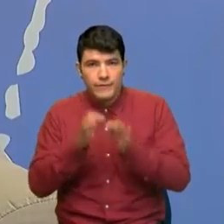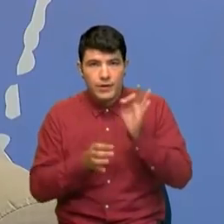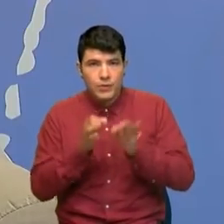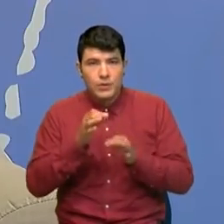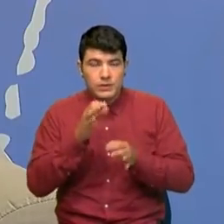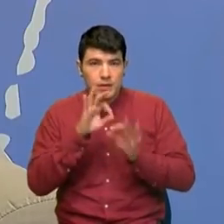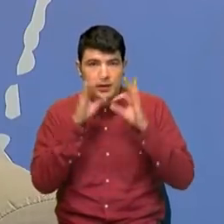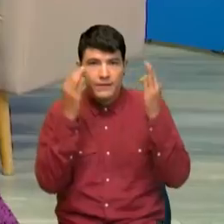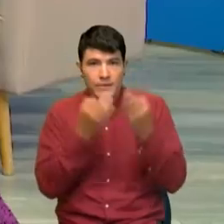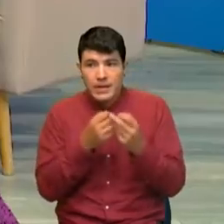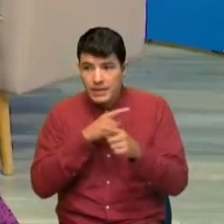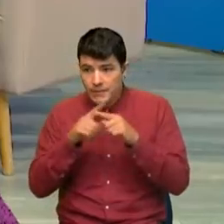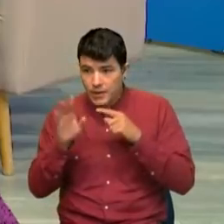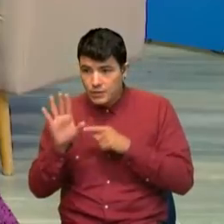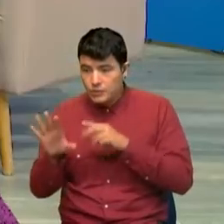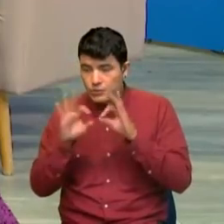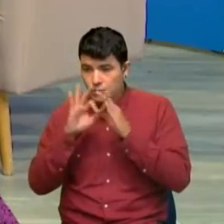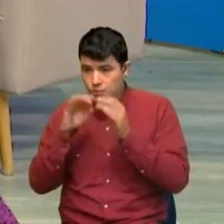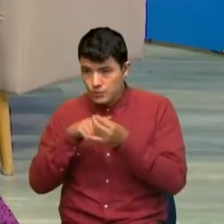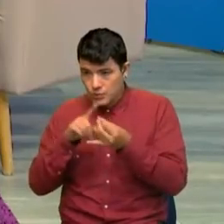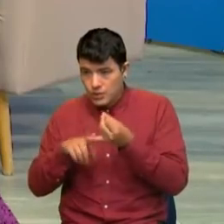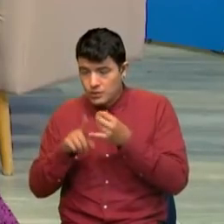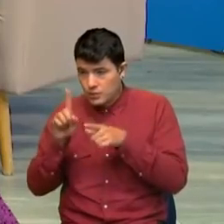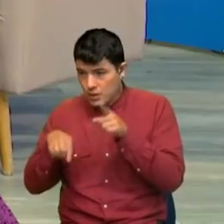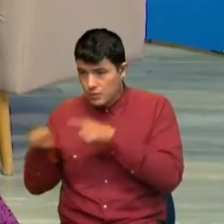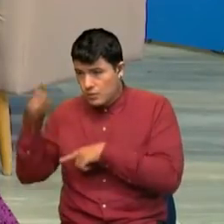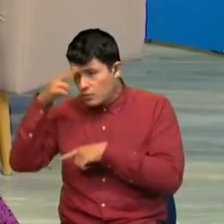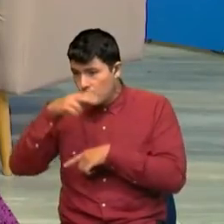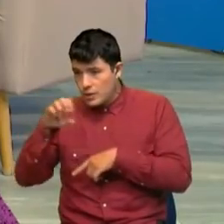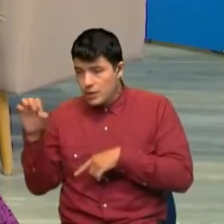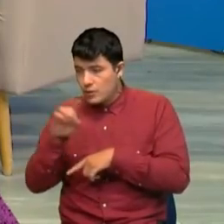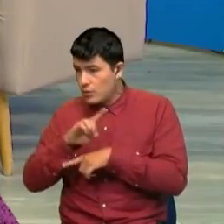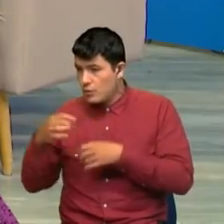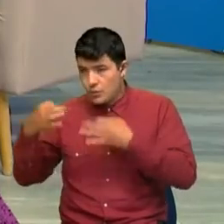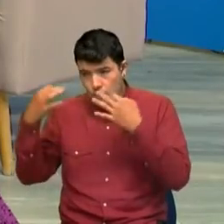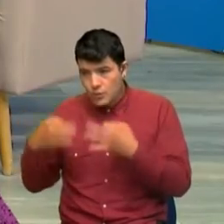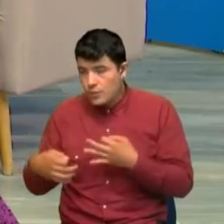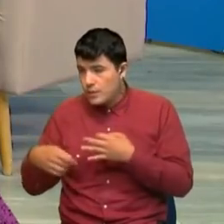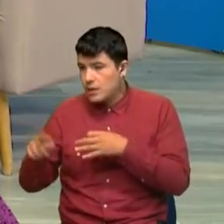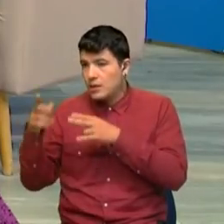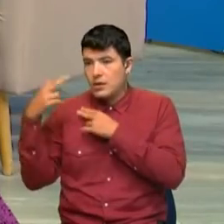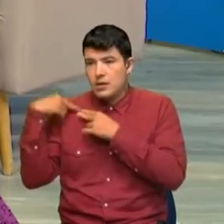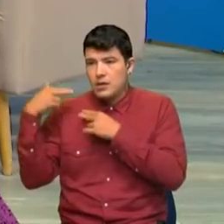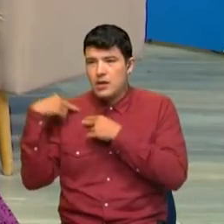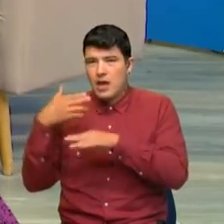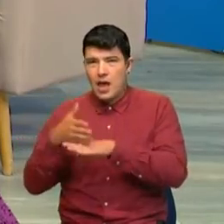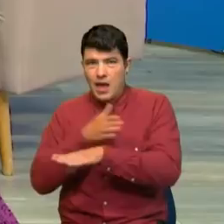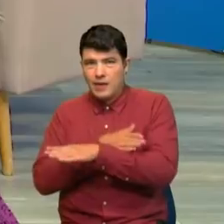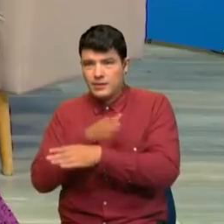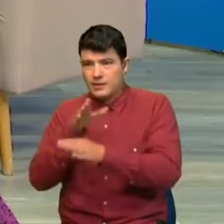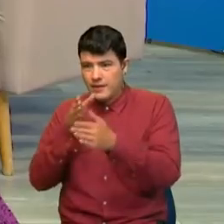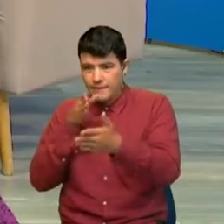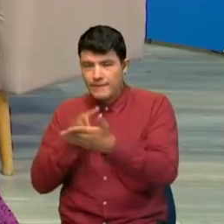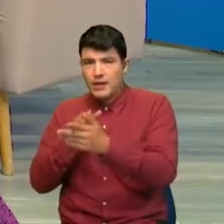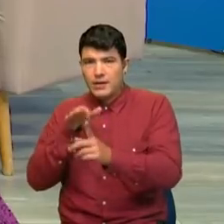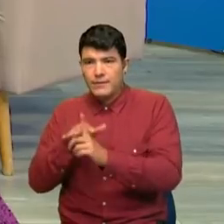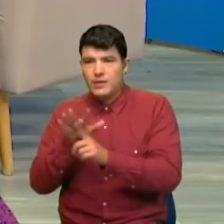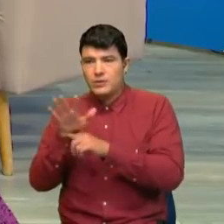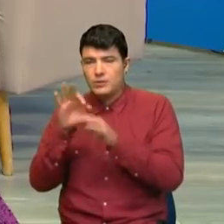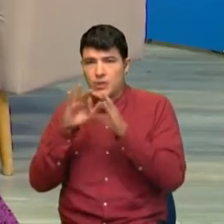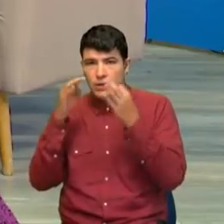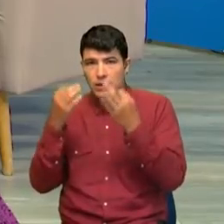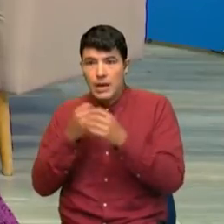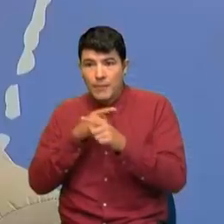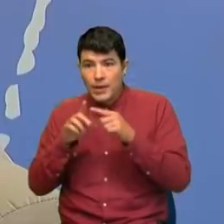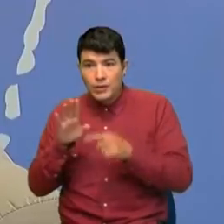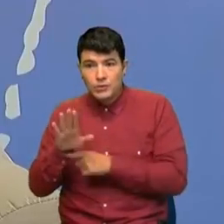caso alguno de los hijos ha incumplido esas obligaciones, ha actuado de mala fe en contra de la familia, el causante o la